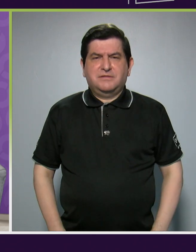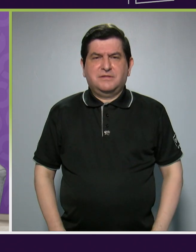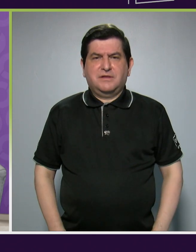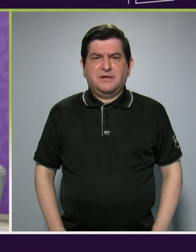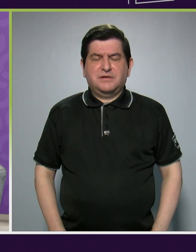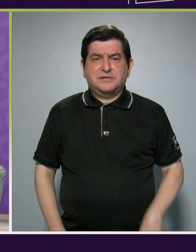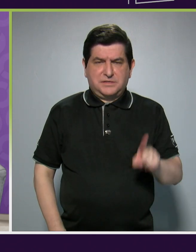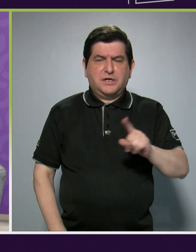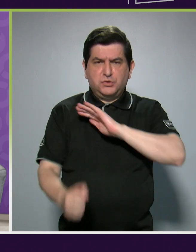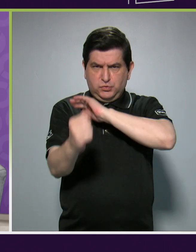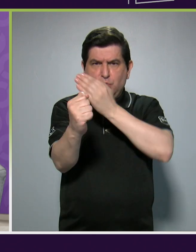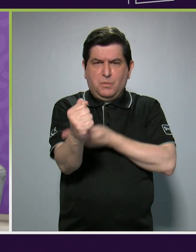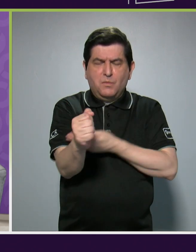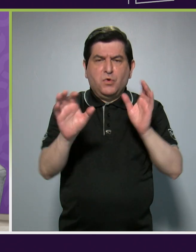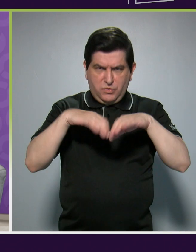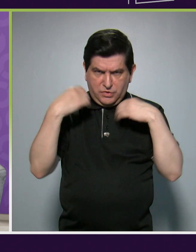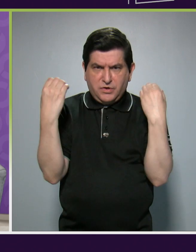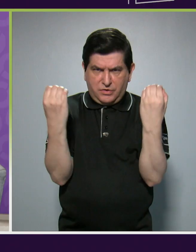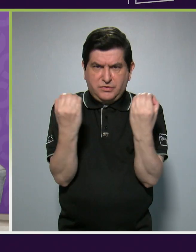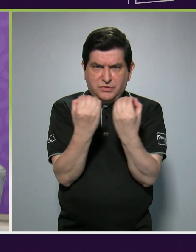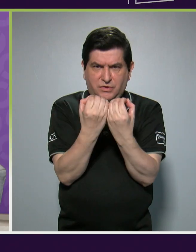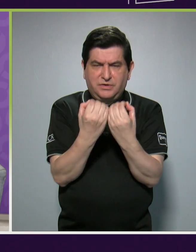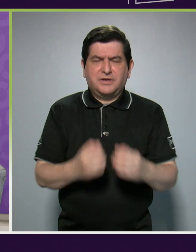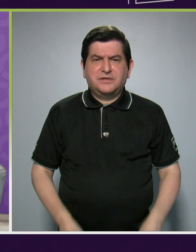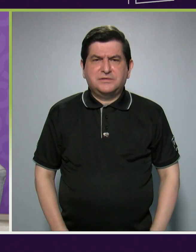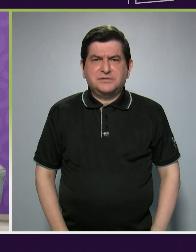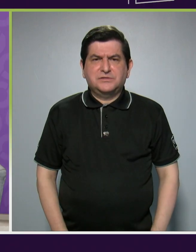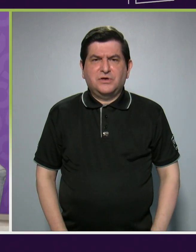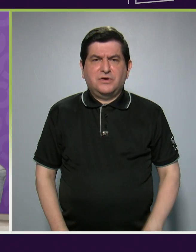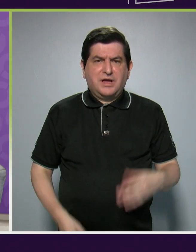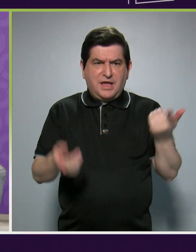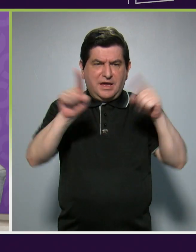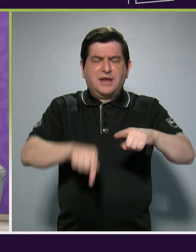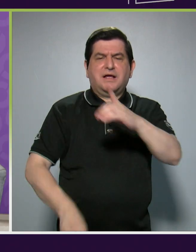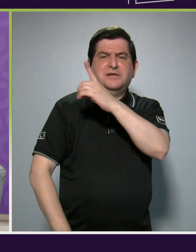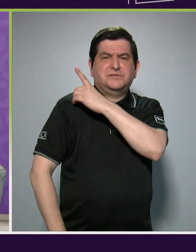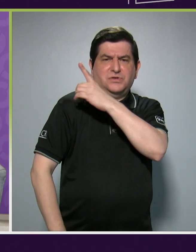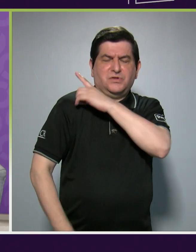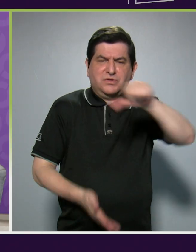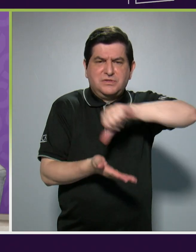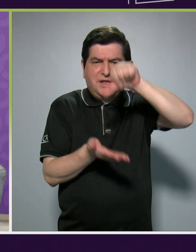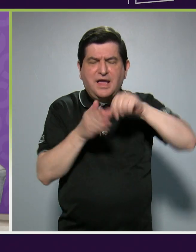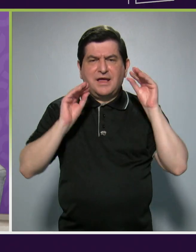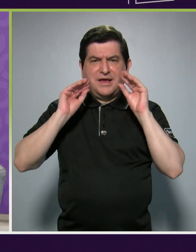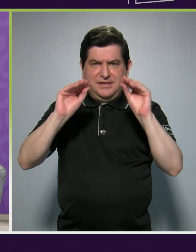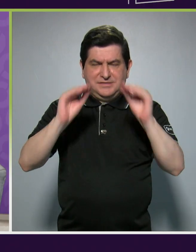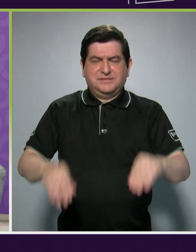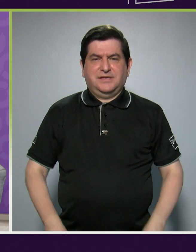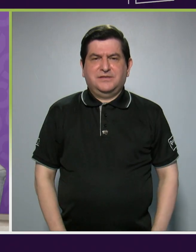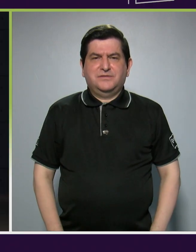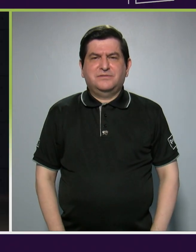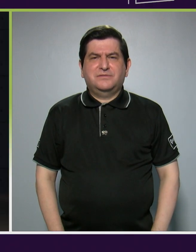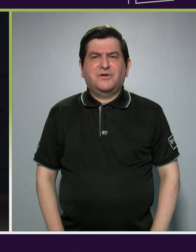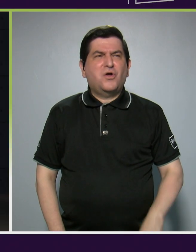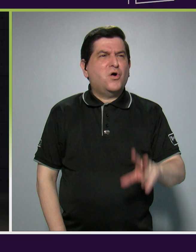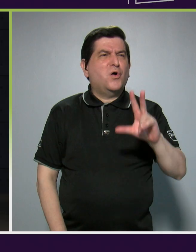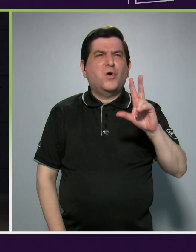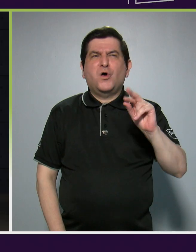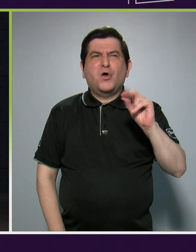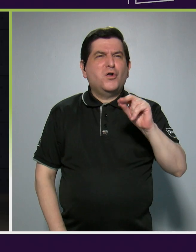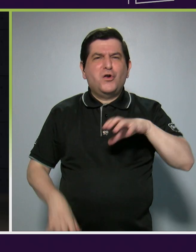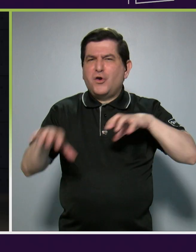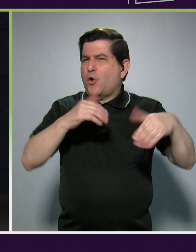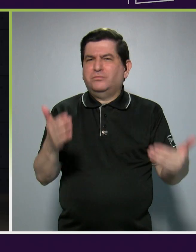de la organización también, de la directora o del director del centro educativo. O sea que eso no es una